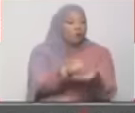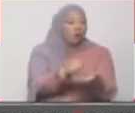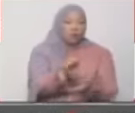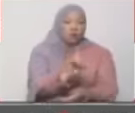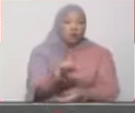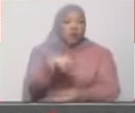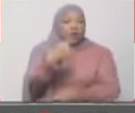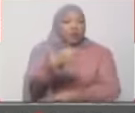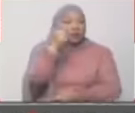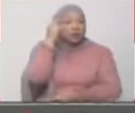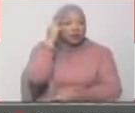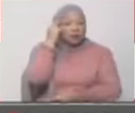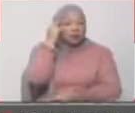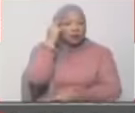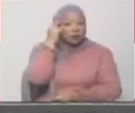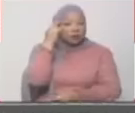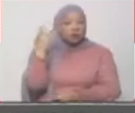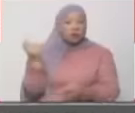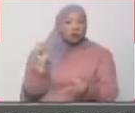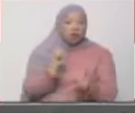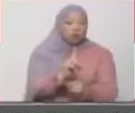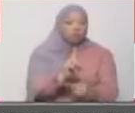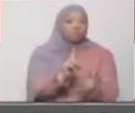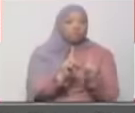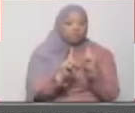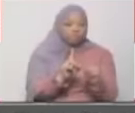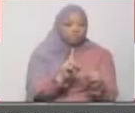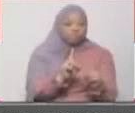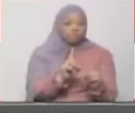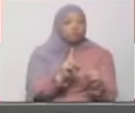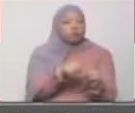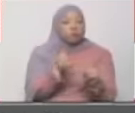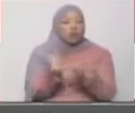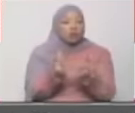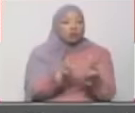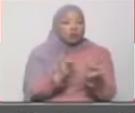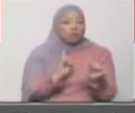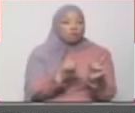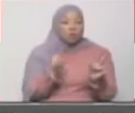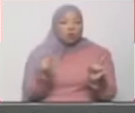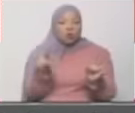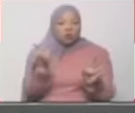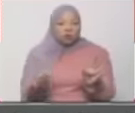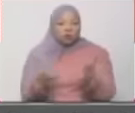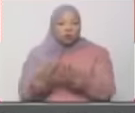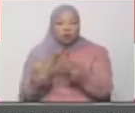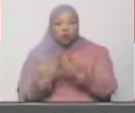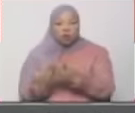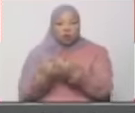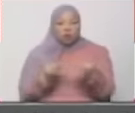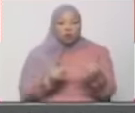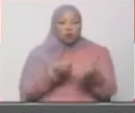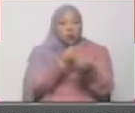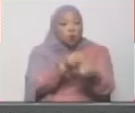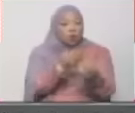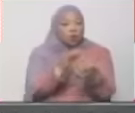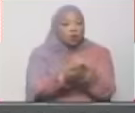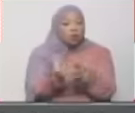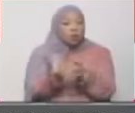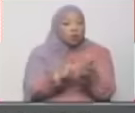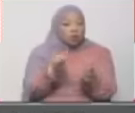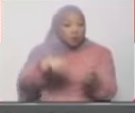otro día, Santo Tomás apareció y los apóstoles le contaron, nuestro Señor estuvo